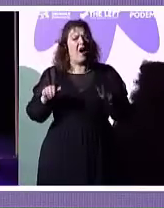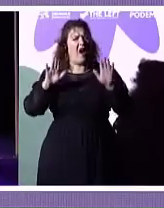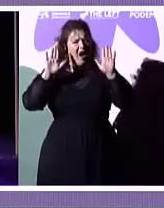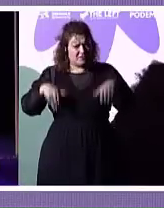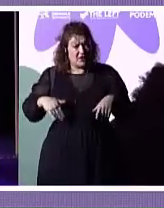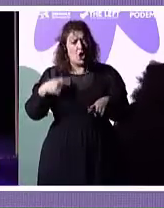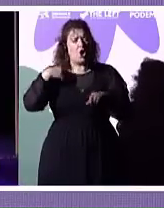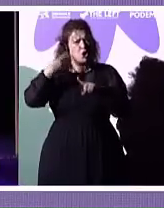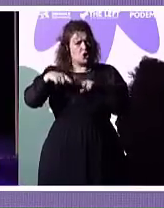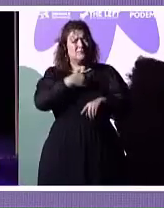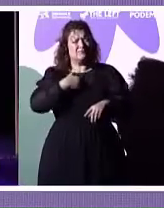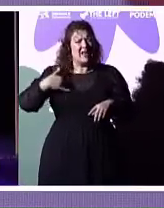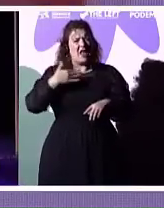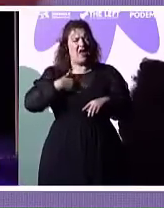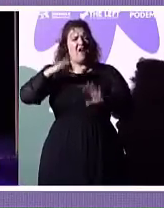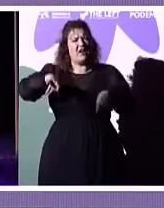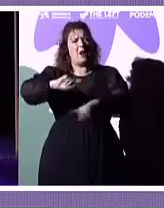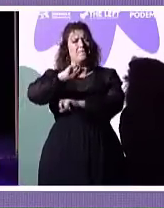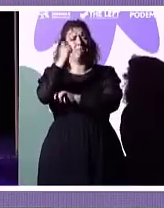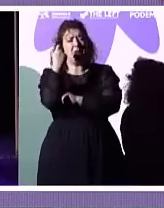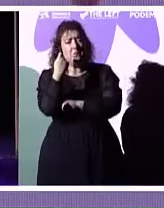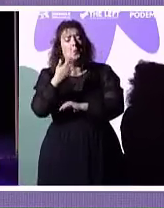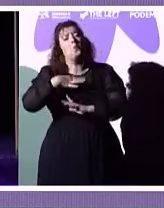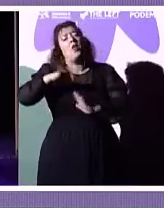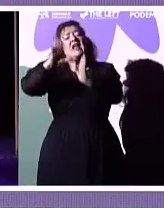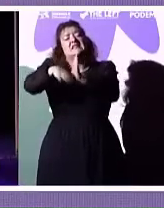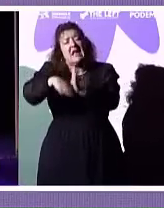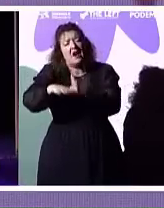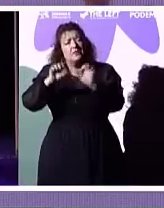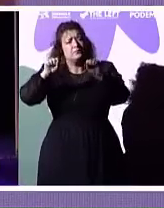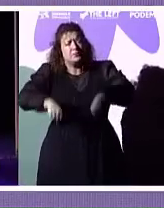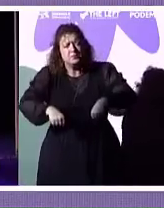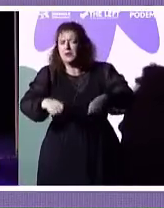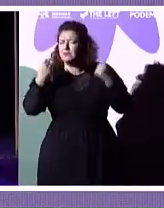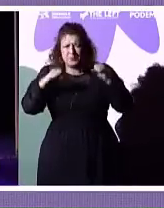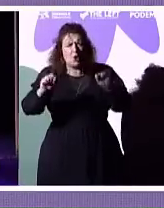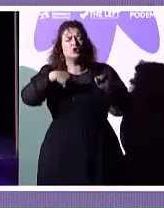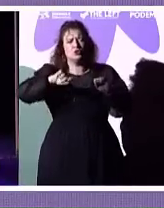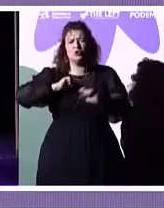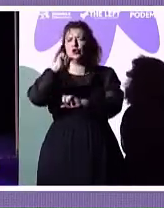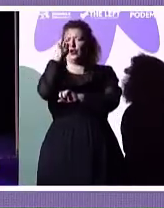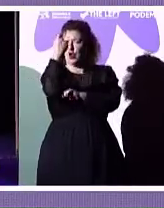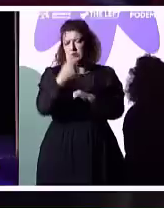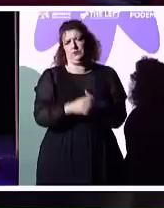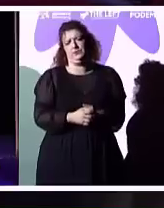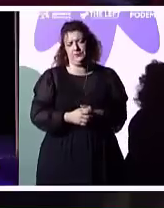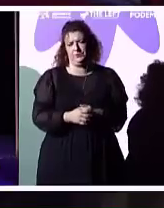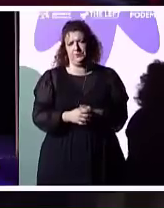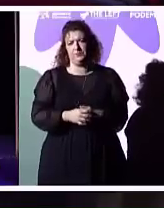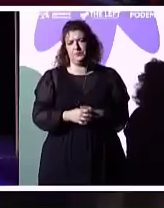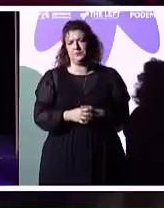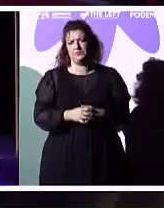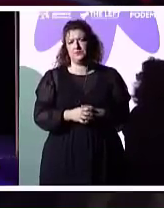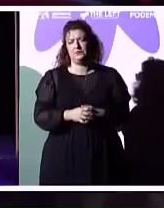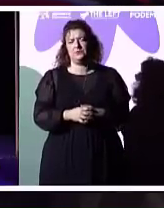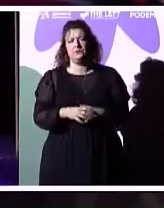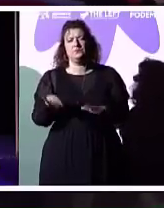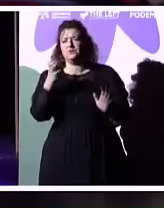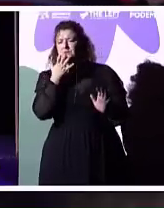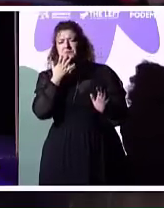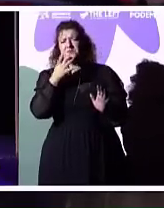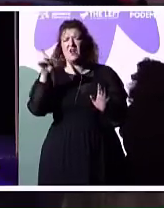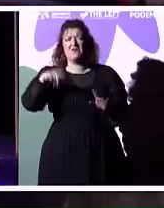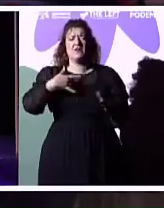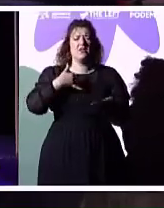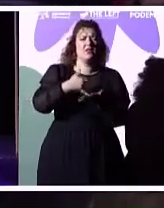lo que se propone más temprano o más tarde pero no nos dejamos ceder ni